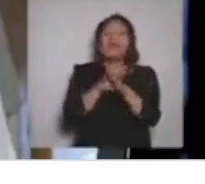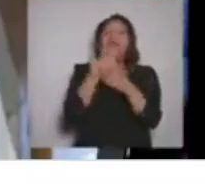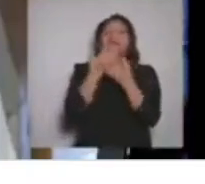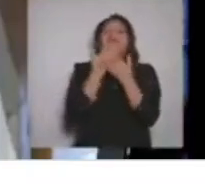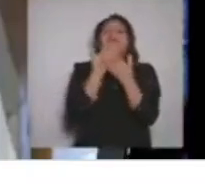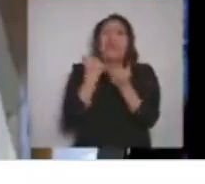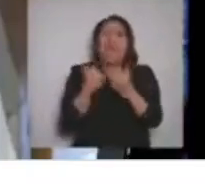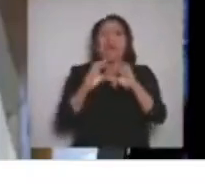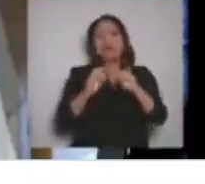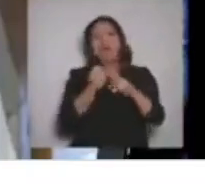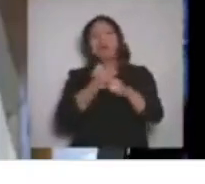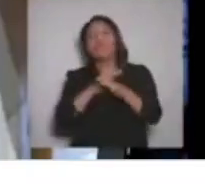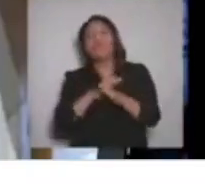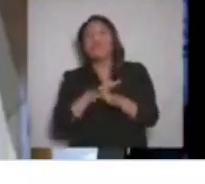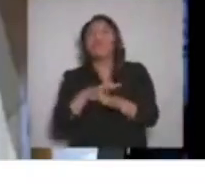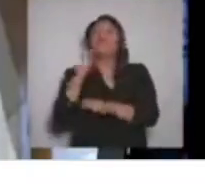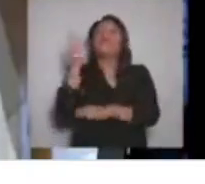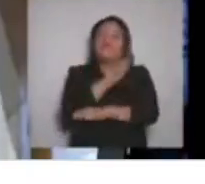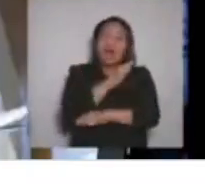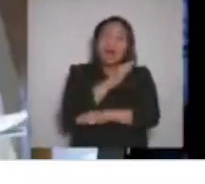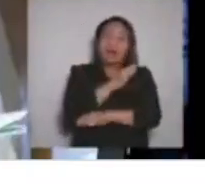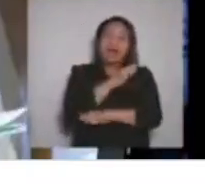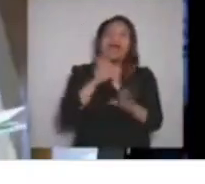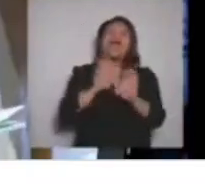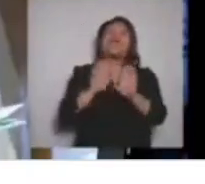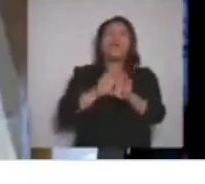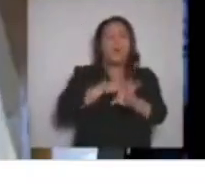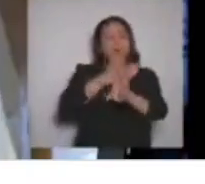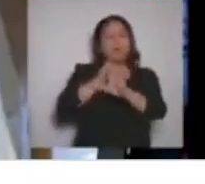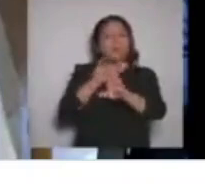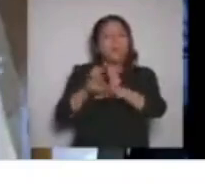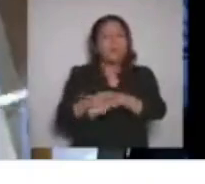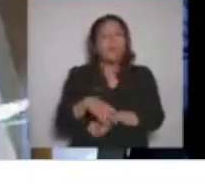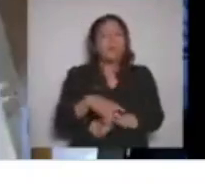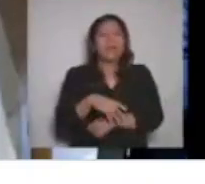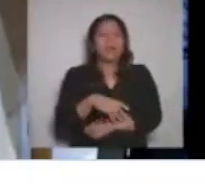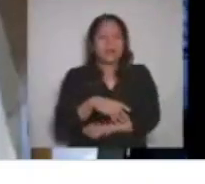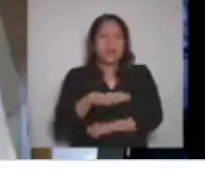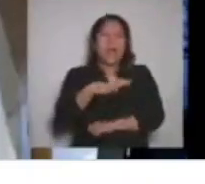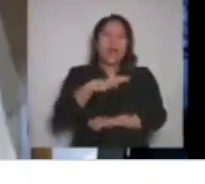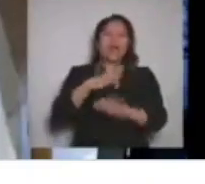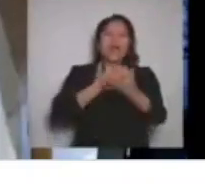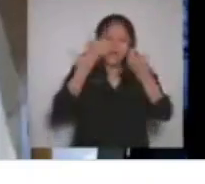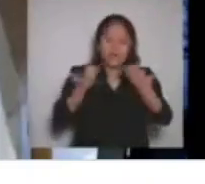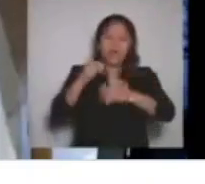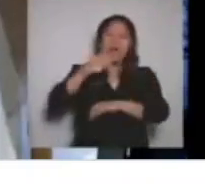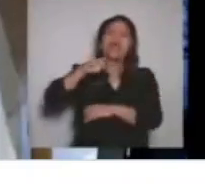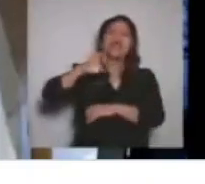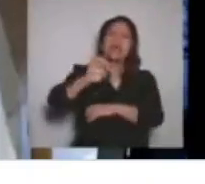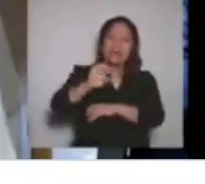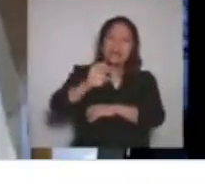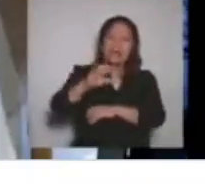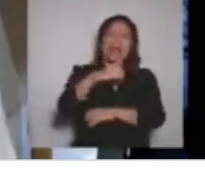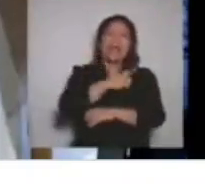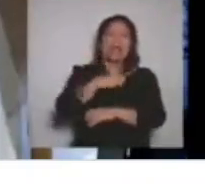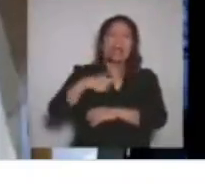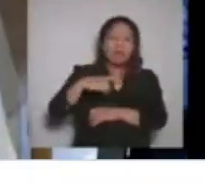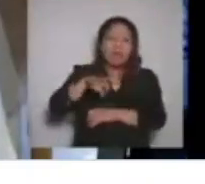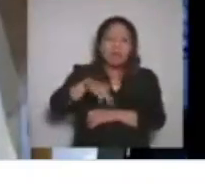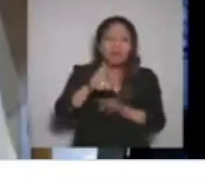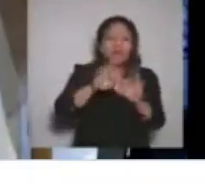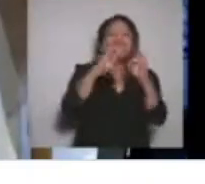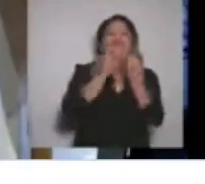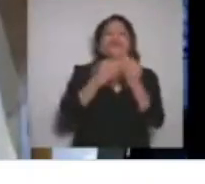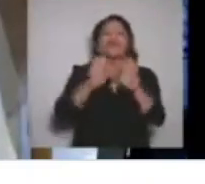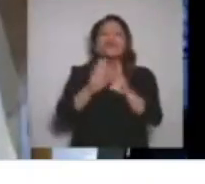cómo lo vamos a tener que atacar. Yo creo que la sala regional especializada, yo creo que el INE van a tener que generar mecanismos en 2023 y 2024